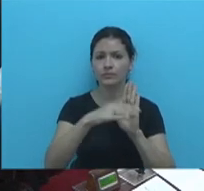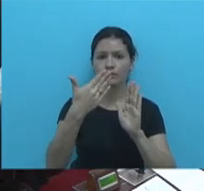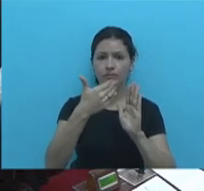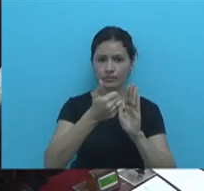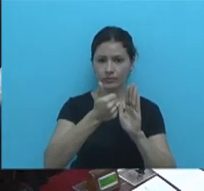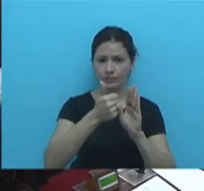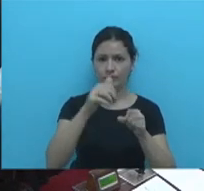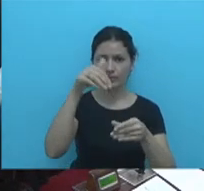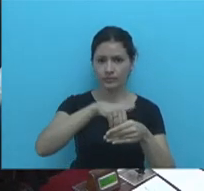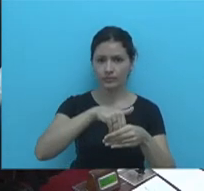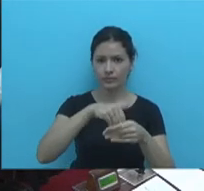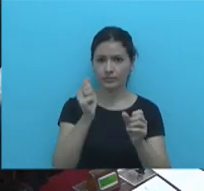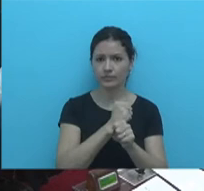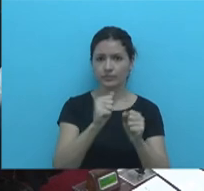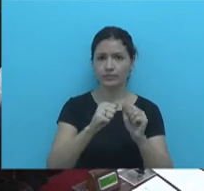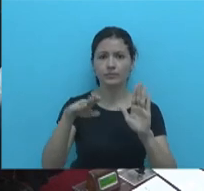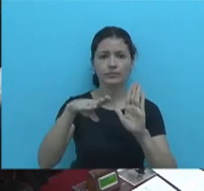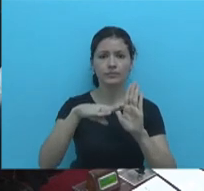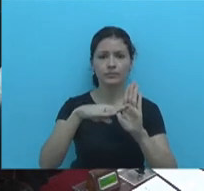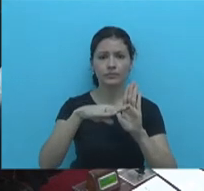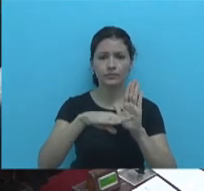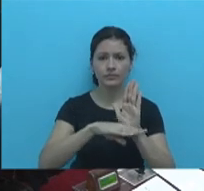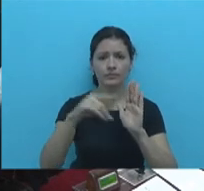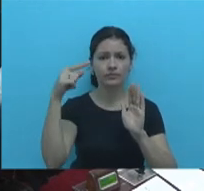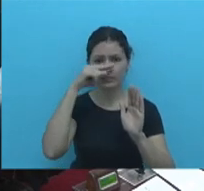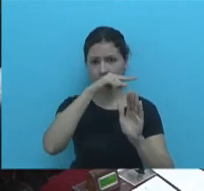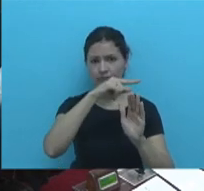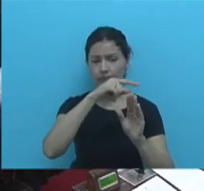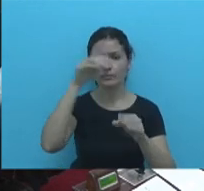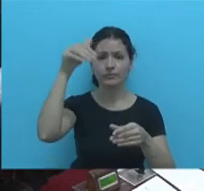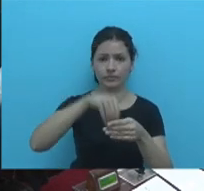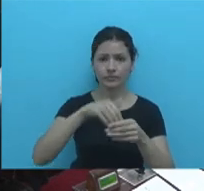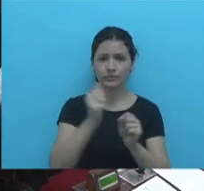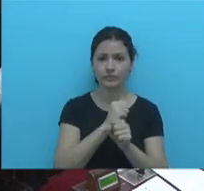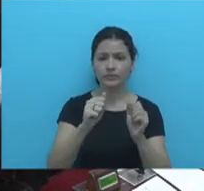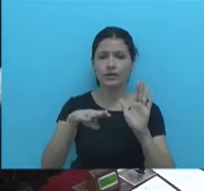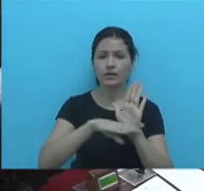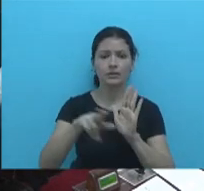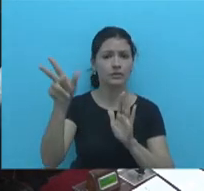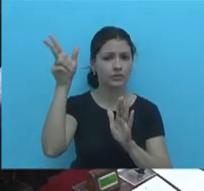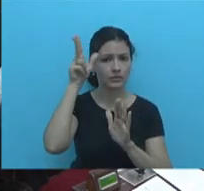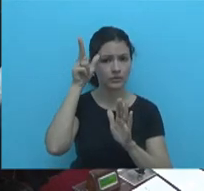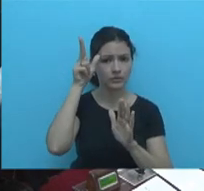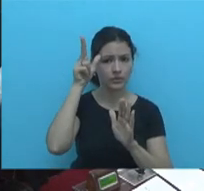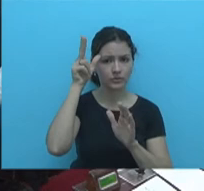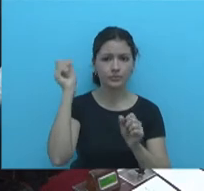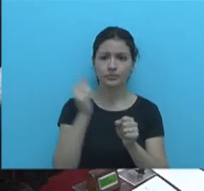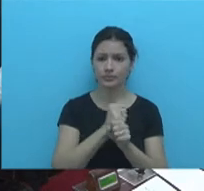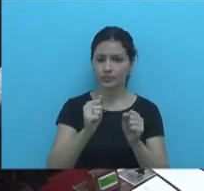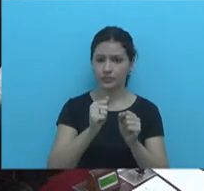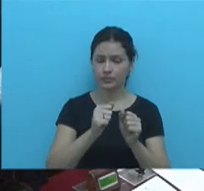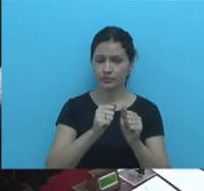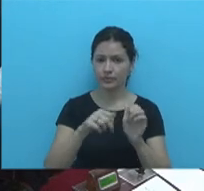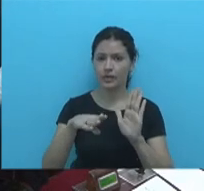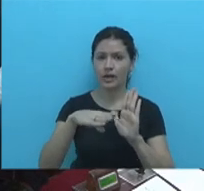artículo seis, aprobado, artículo siete, aprobado, Artículo 8,